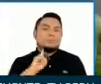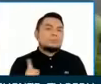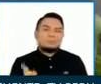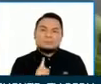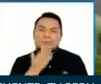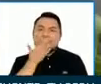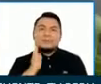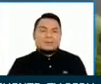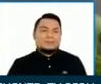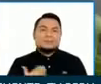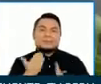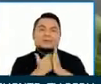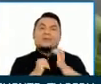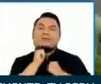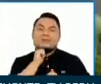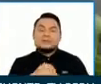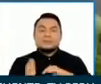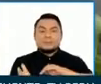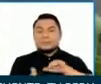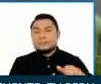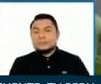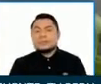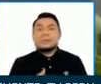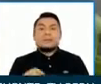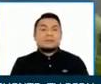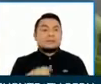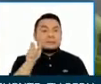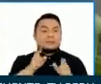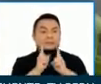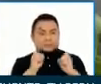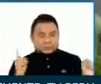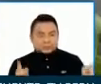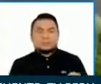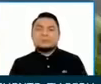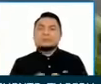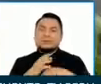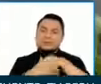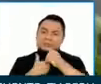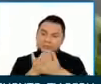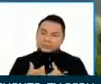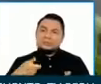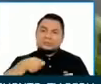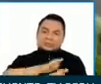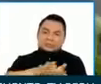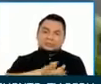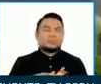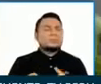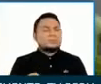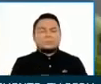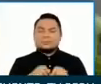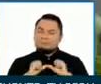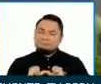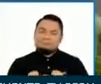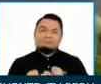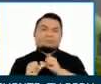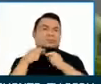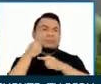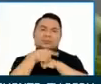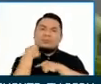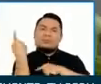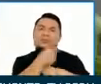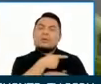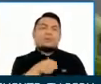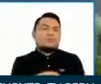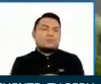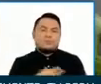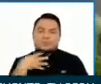tiene. Junto con ello, la distancia física y el lavado constante de manos y el uso de alcohol siguen siendo parte de nuestra vida cotidiana. Todos nos